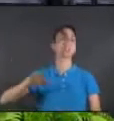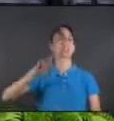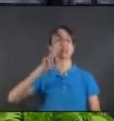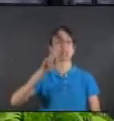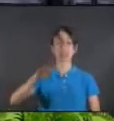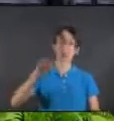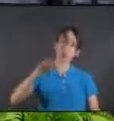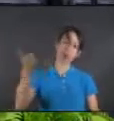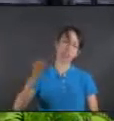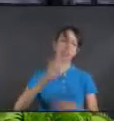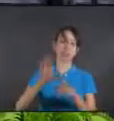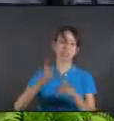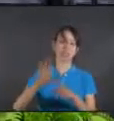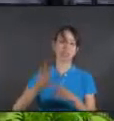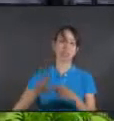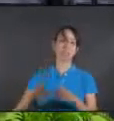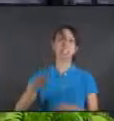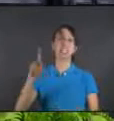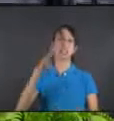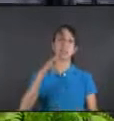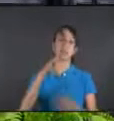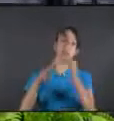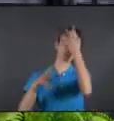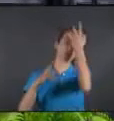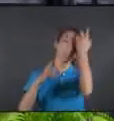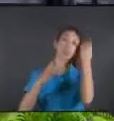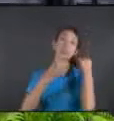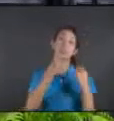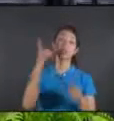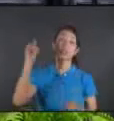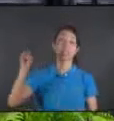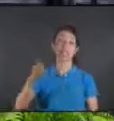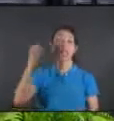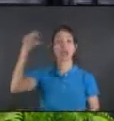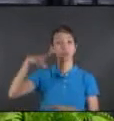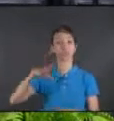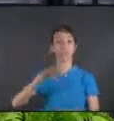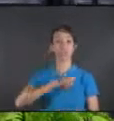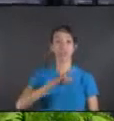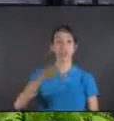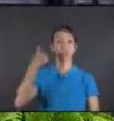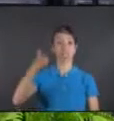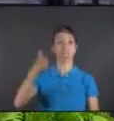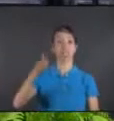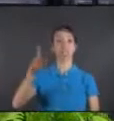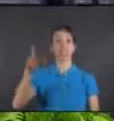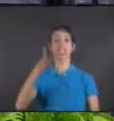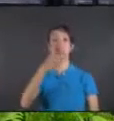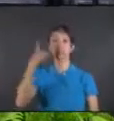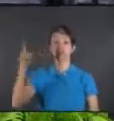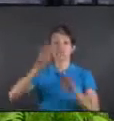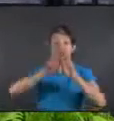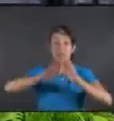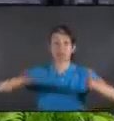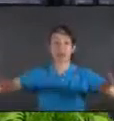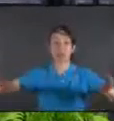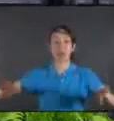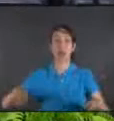Era horrible. ¿Y entonces qué pasó? Y dijo Dios, sea la luz. Y hubo luz.